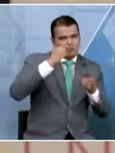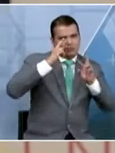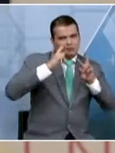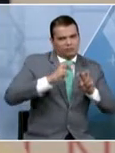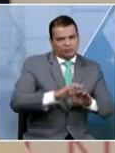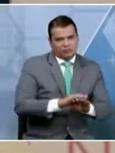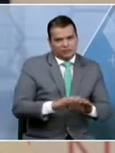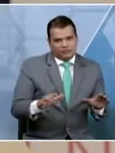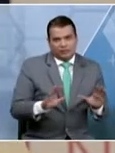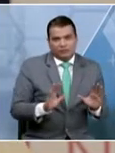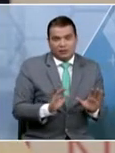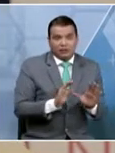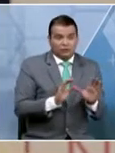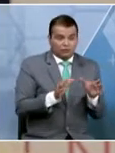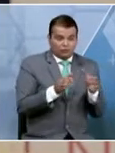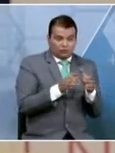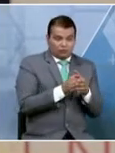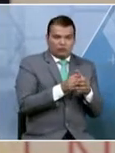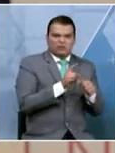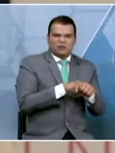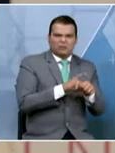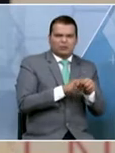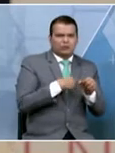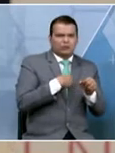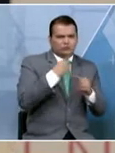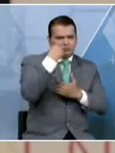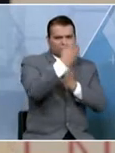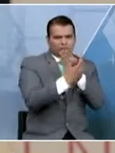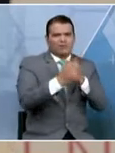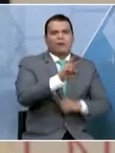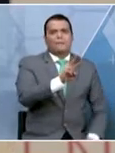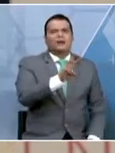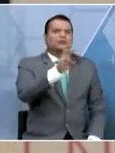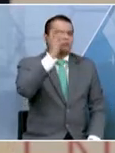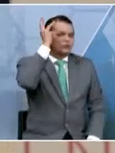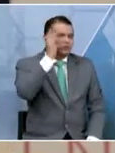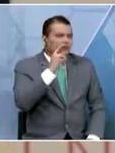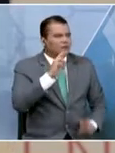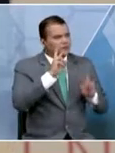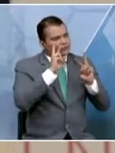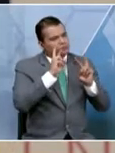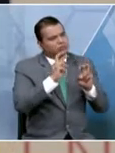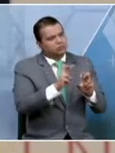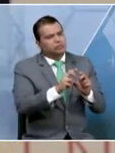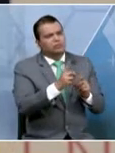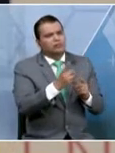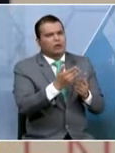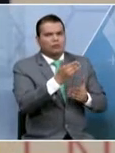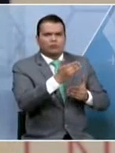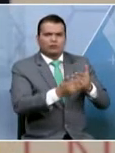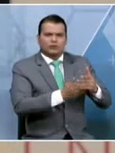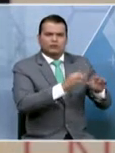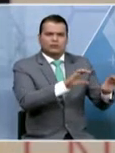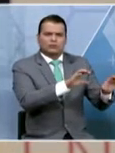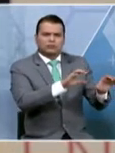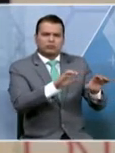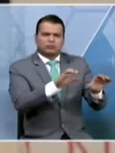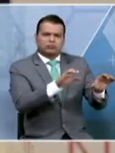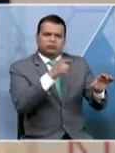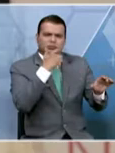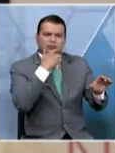y si a cada una de ellas la seguimos por 28 días para ver exactamente cómo les va cómo responden al medicamento y